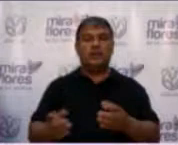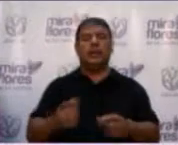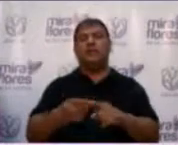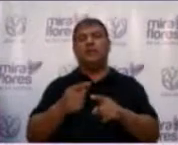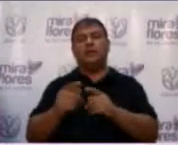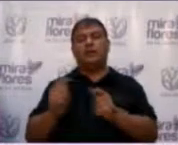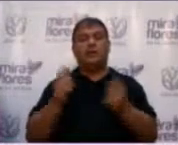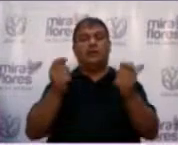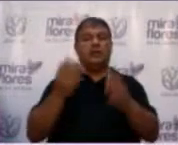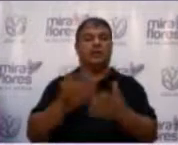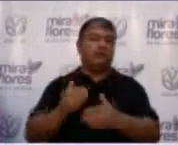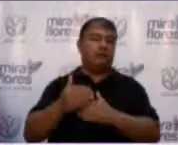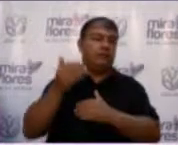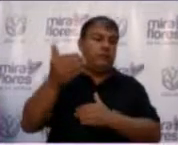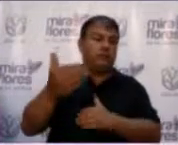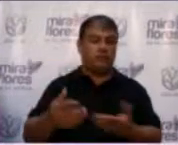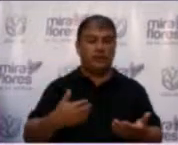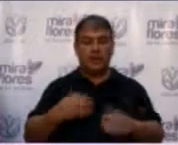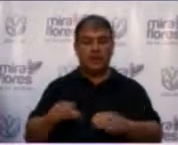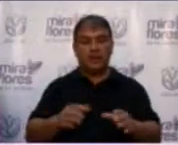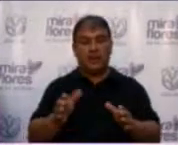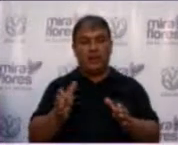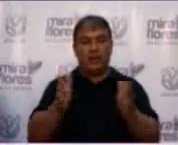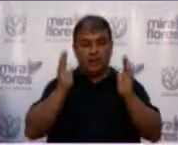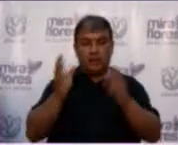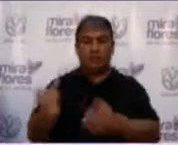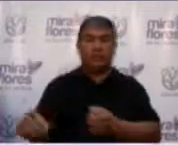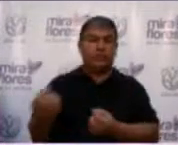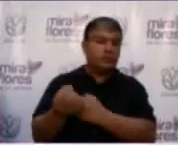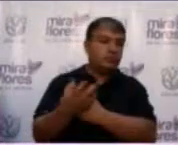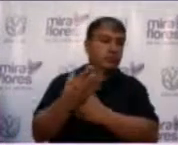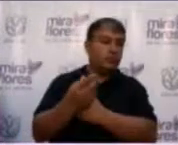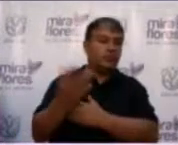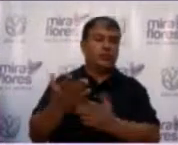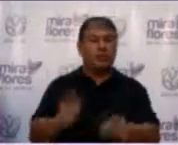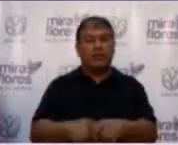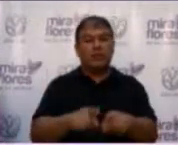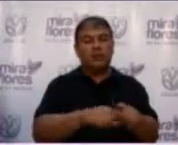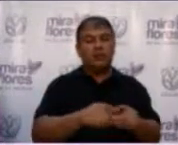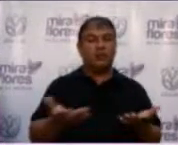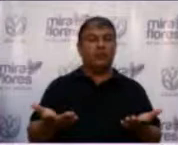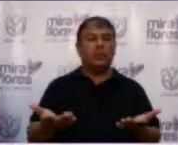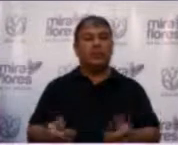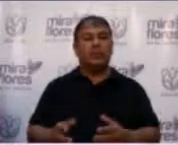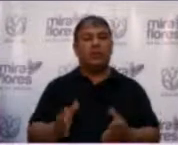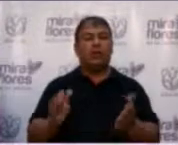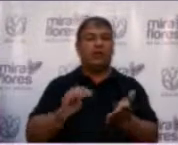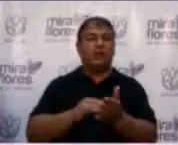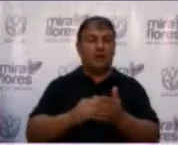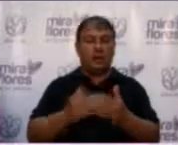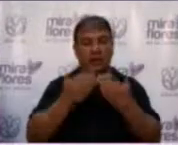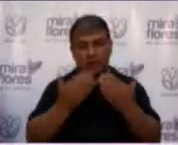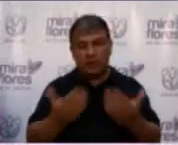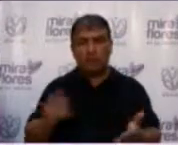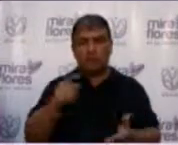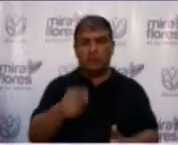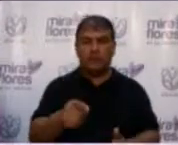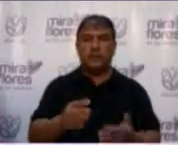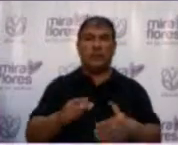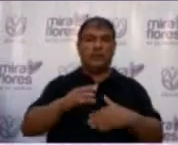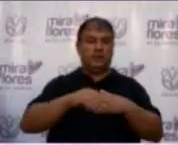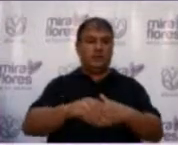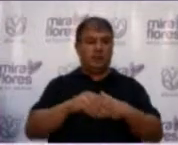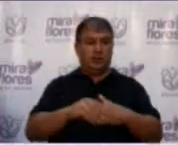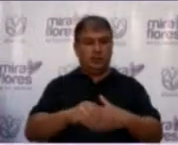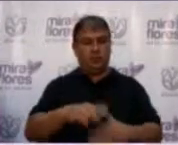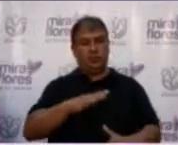Sintel desarrolla. Estaremos atentos a sus aportes y sugerencias, y una vez más reiteramos nuestros agradecimientos.